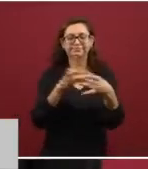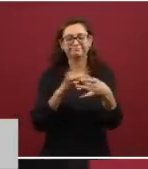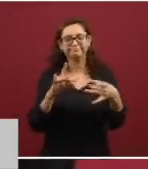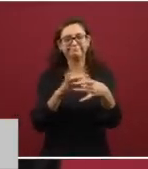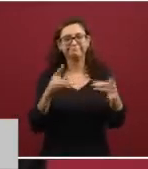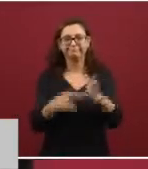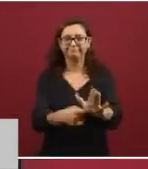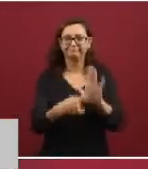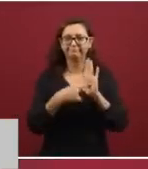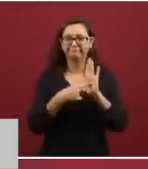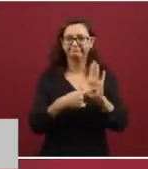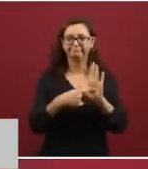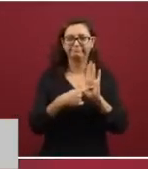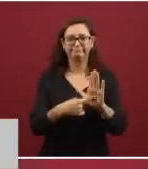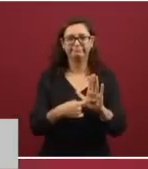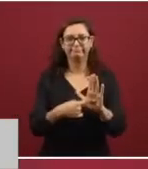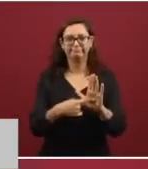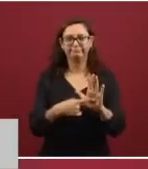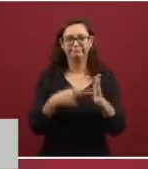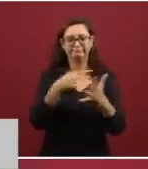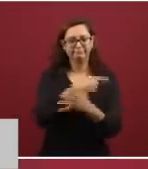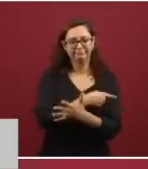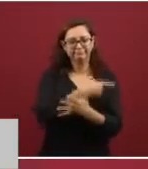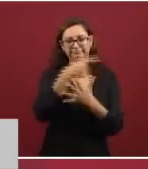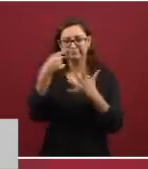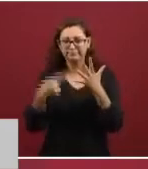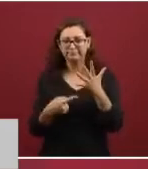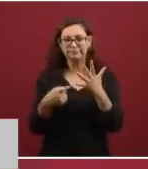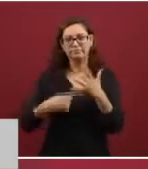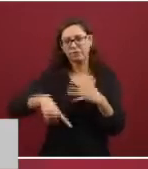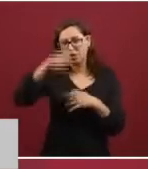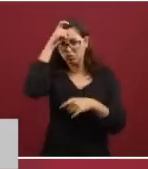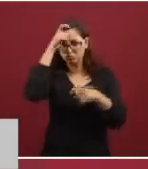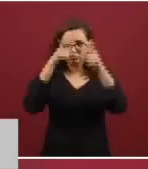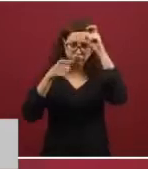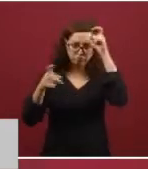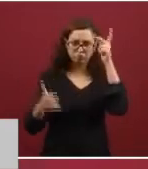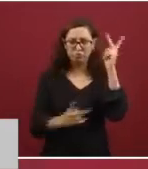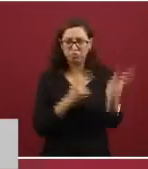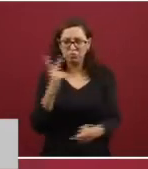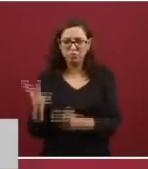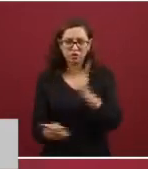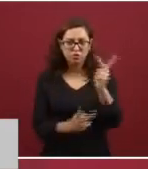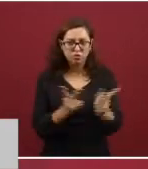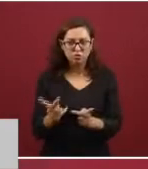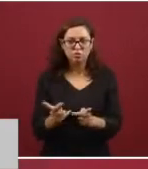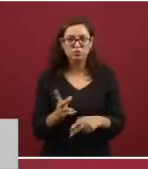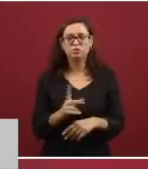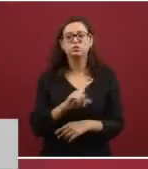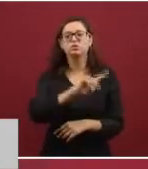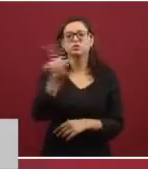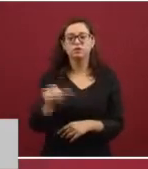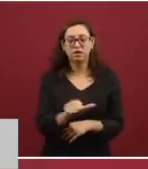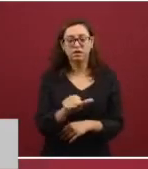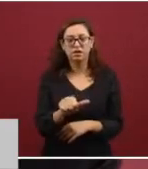Garantiza la libertad de expresión y no se presiona a medios para orientar sus opiniones, ni siquiera para evitar calumnias.